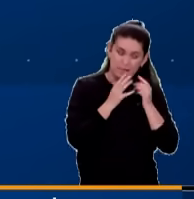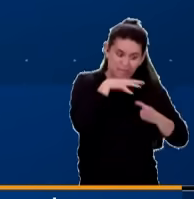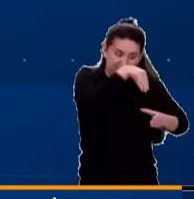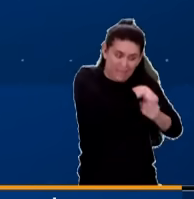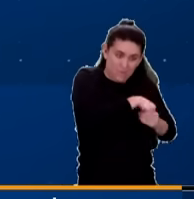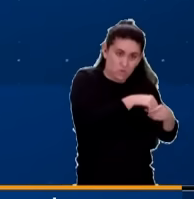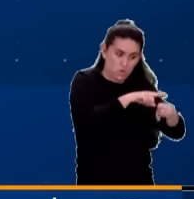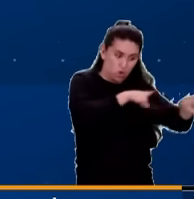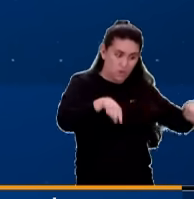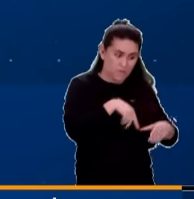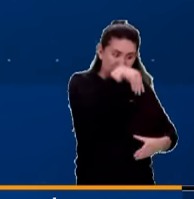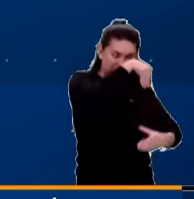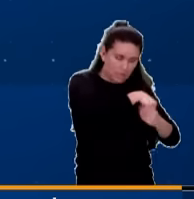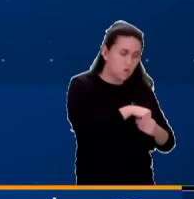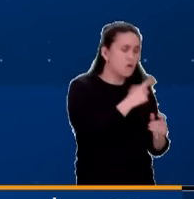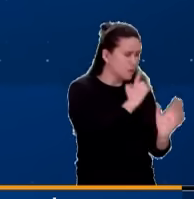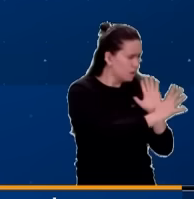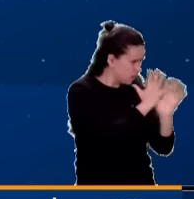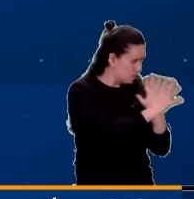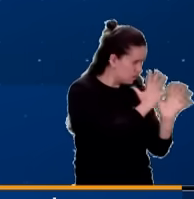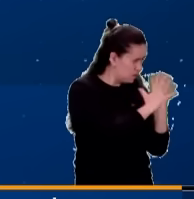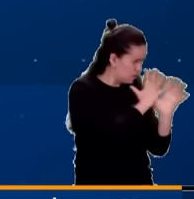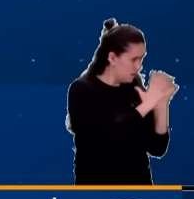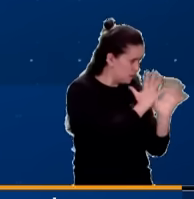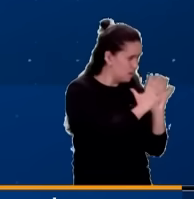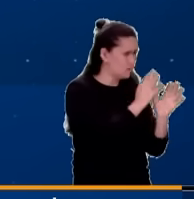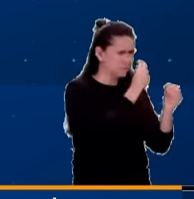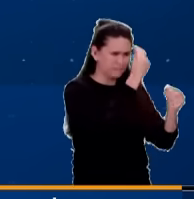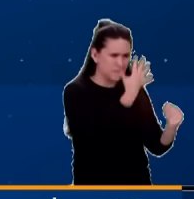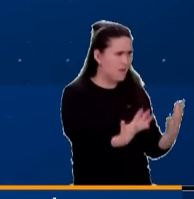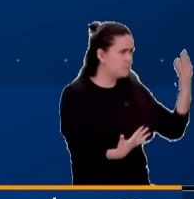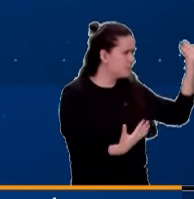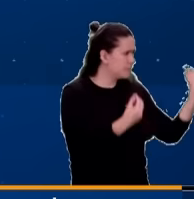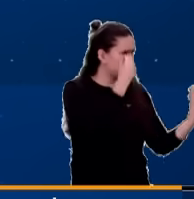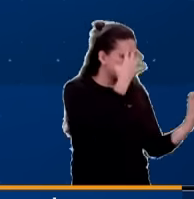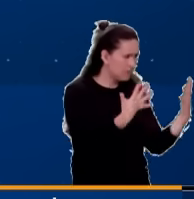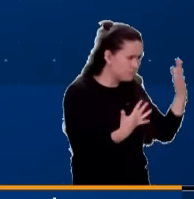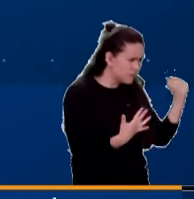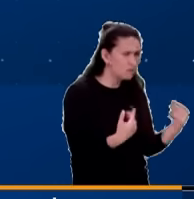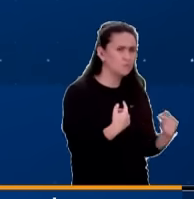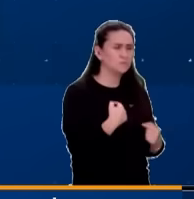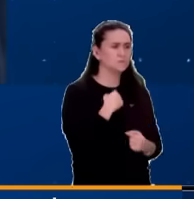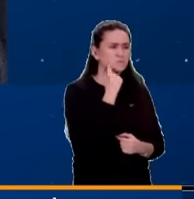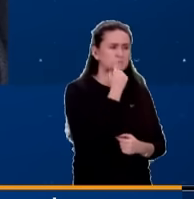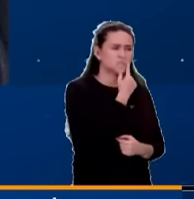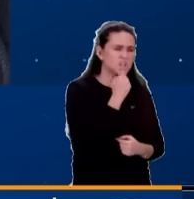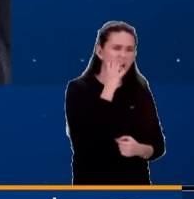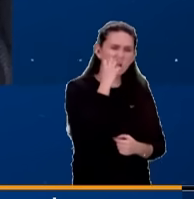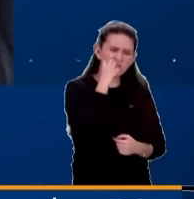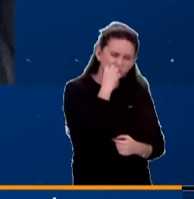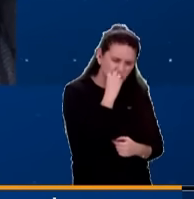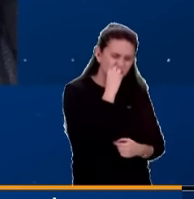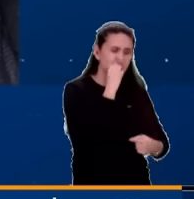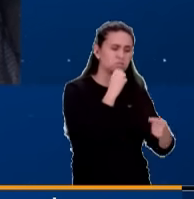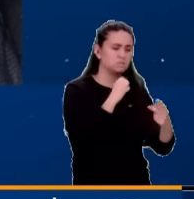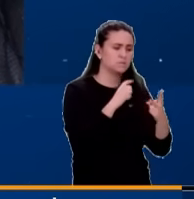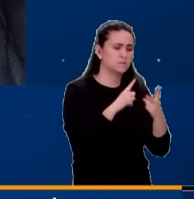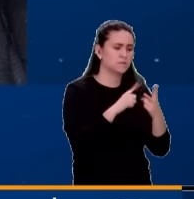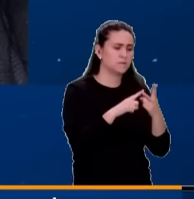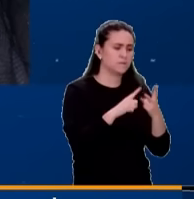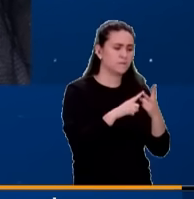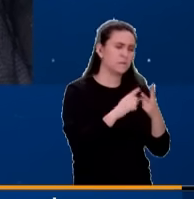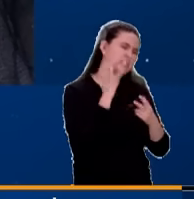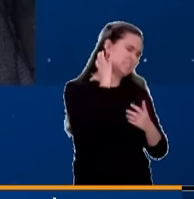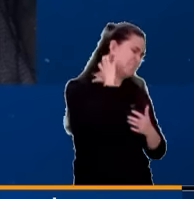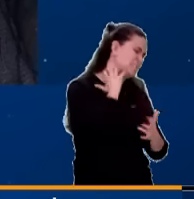cuando la policía ya escucha todo eso, que hay sangre, que él tenía los labios mordidos, que tenía arañones en la